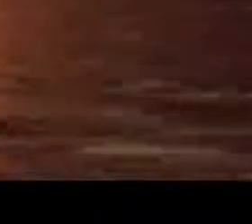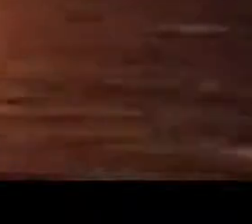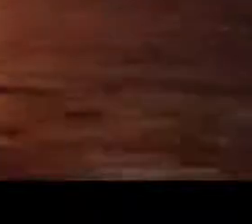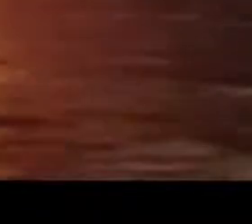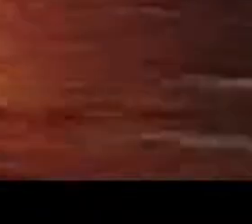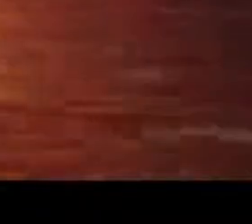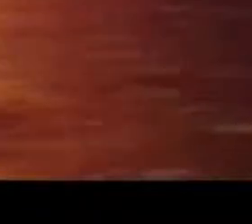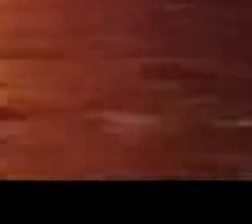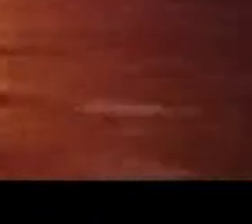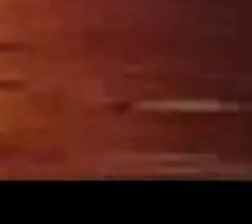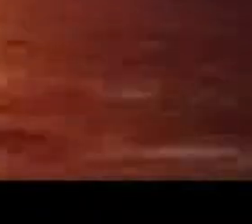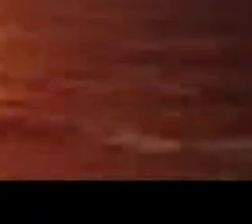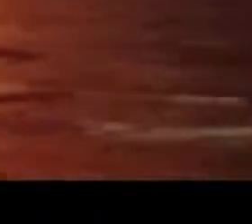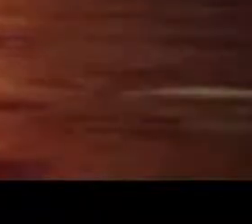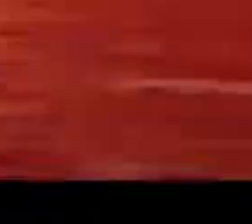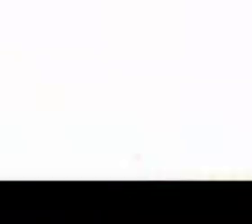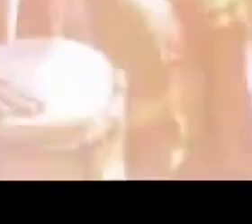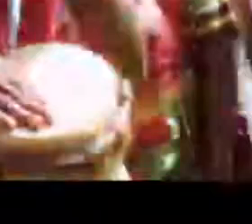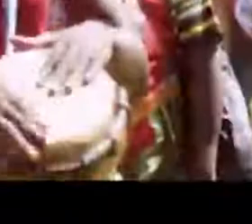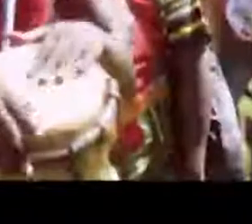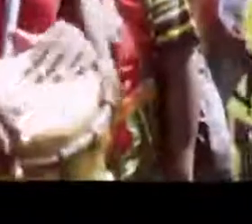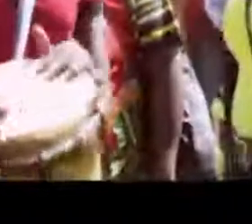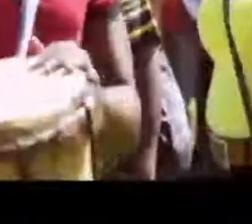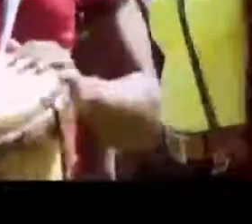singulares atardeceres.